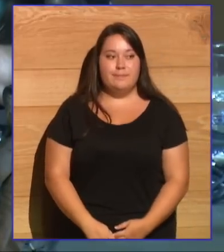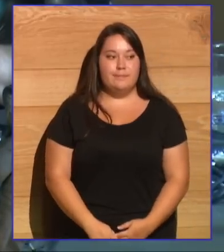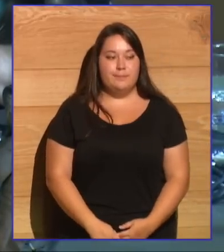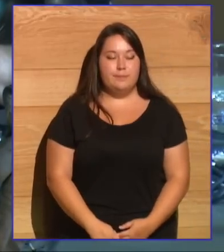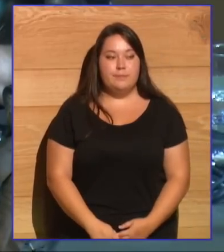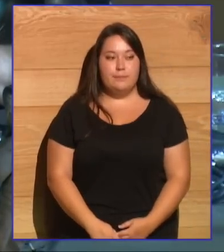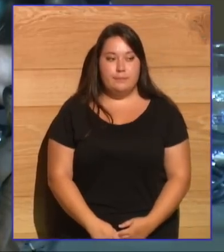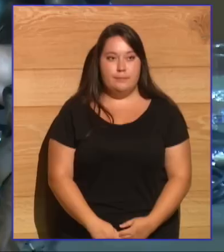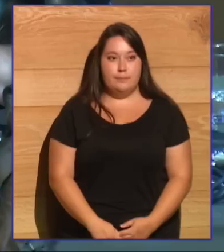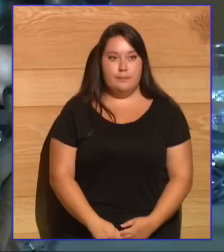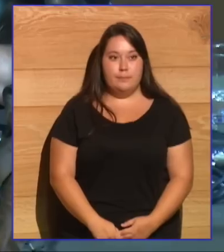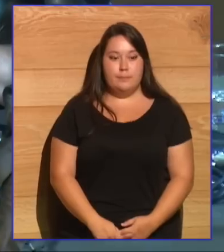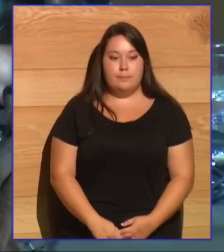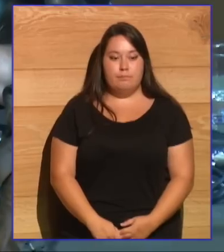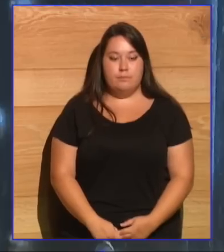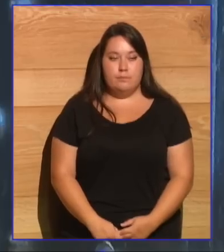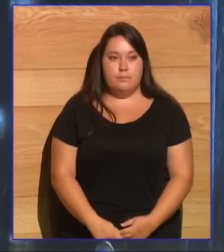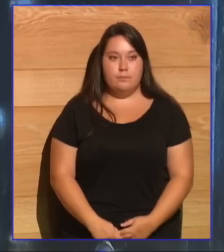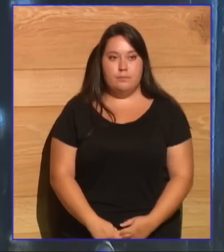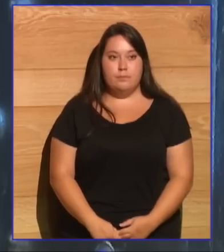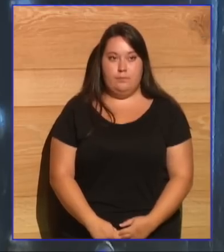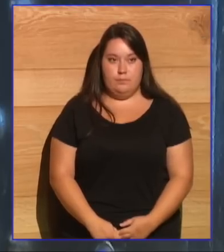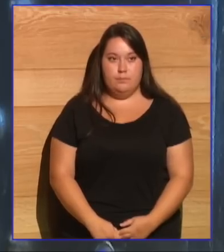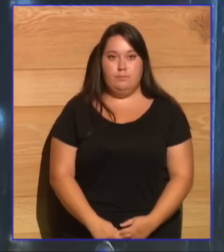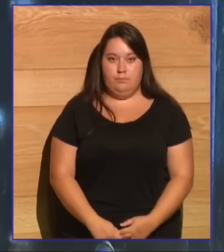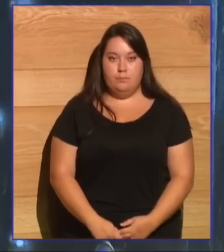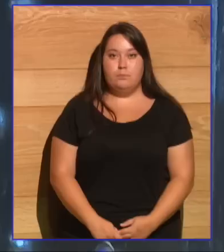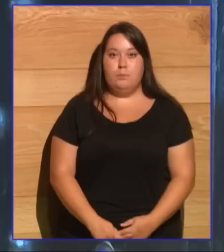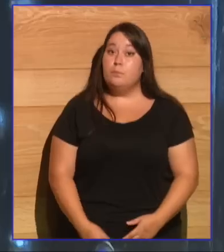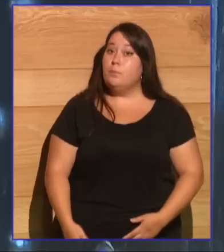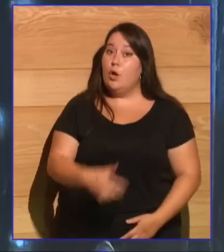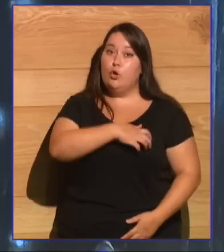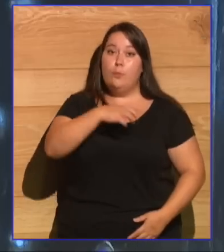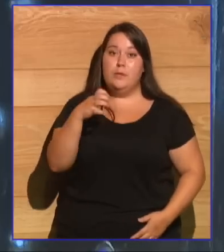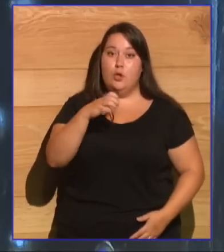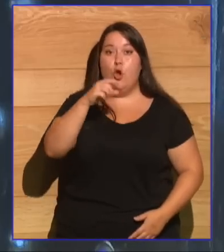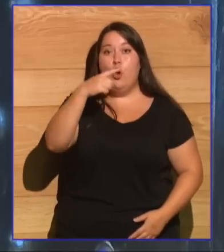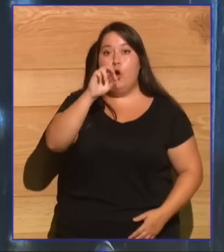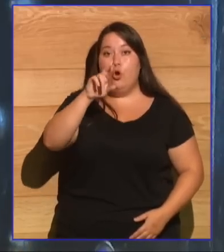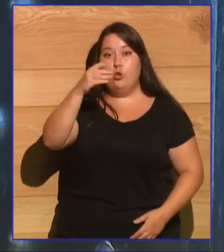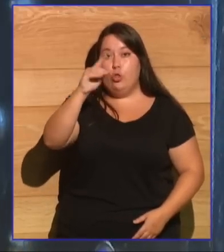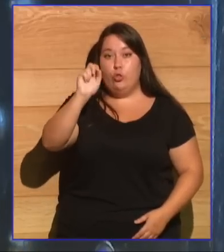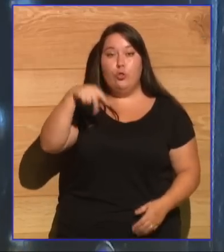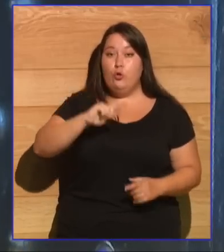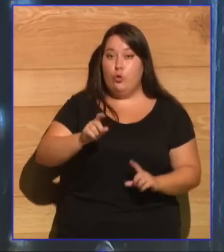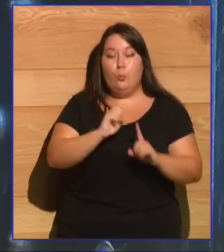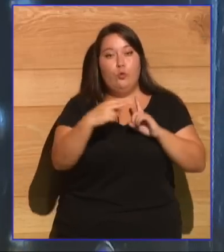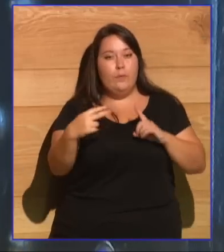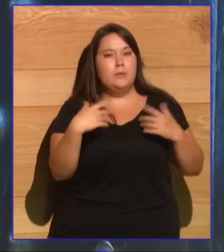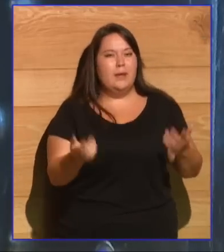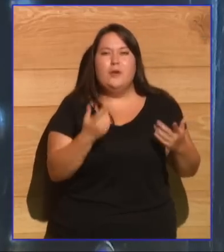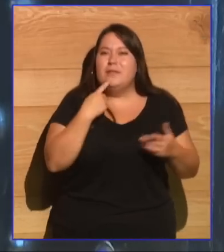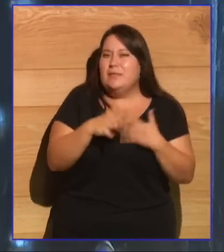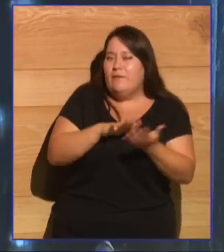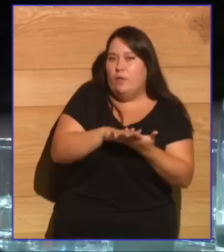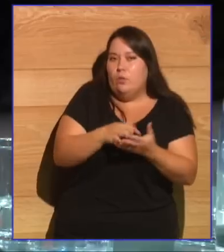que el pv en vez de ser el del comisario gordon nosotros estuviéramos viendo el punto de vista si estuviéramos saldrá bien